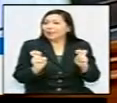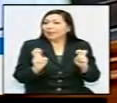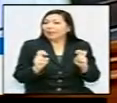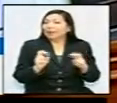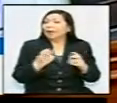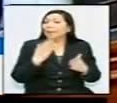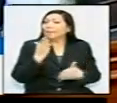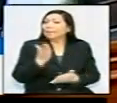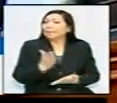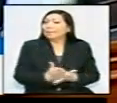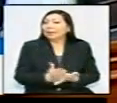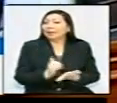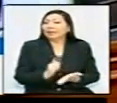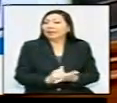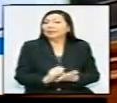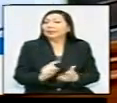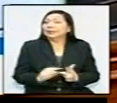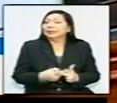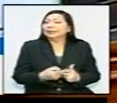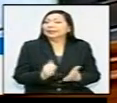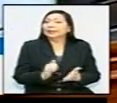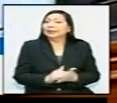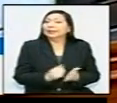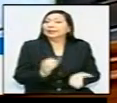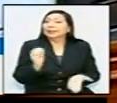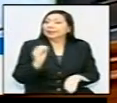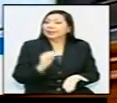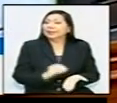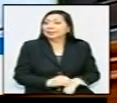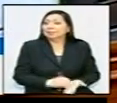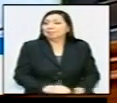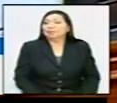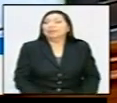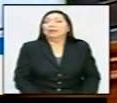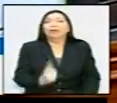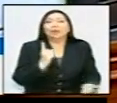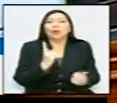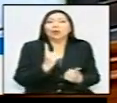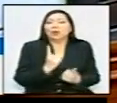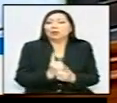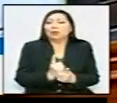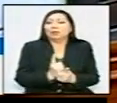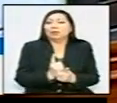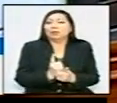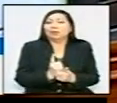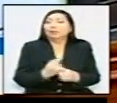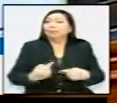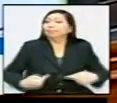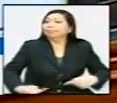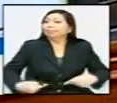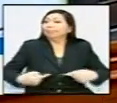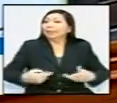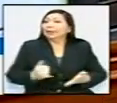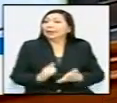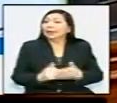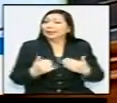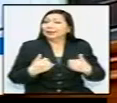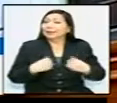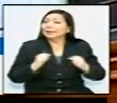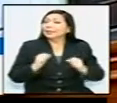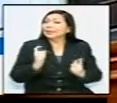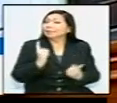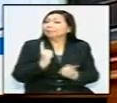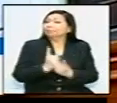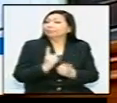la imputación inicial, que además han sido objeto de debate. Debe tenerse en